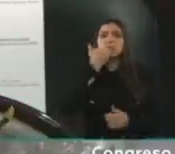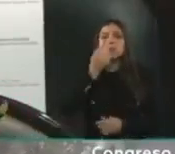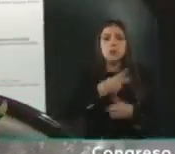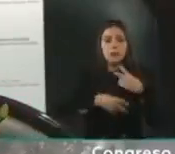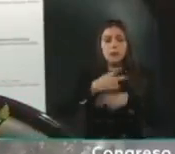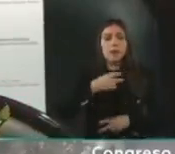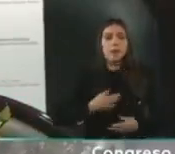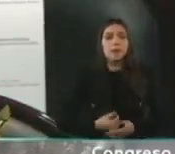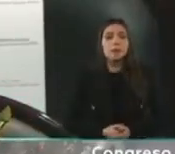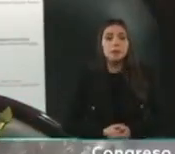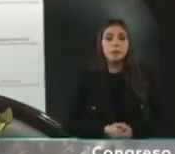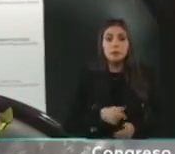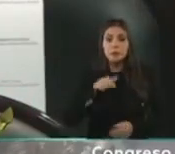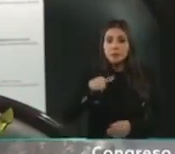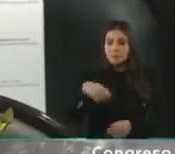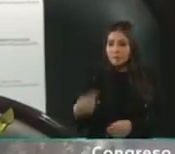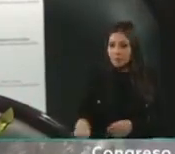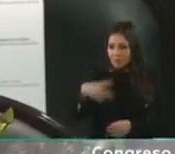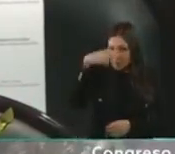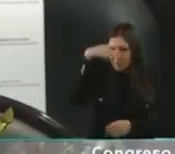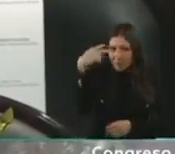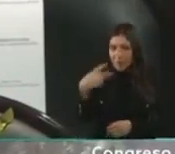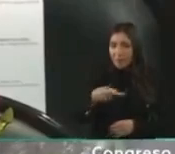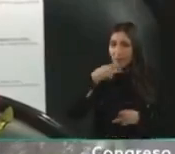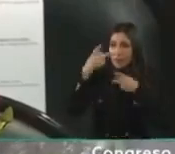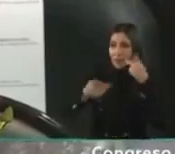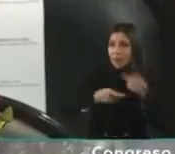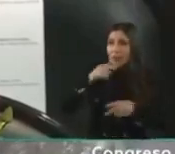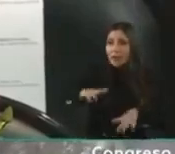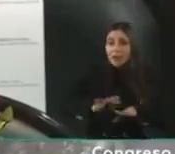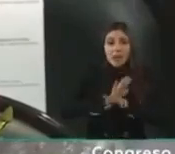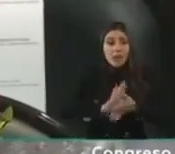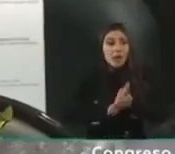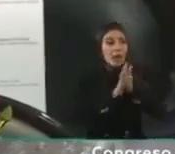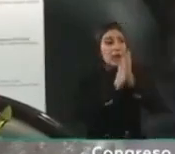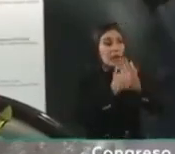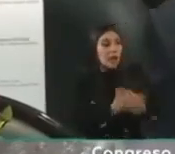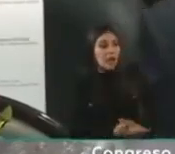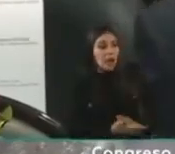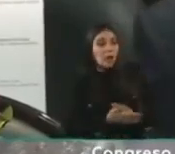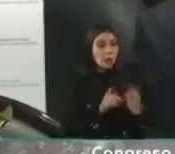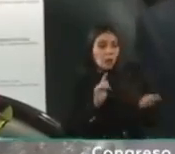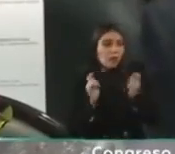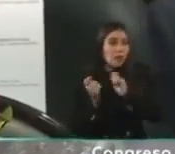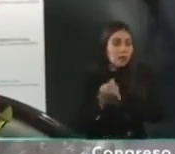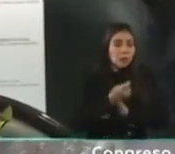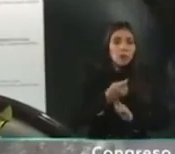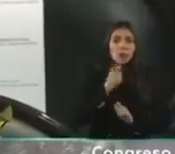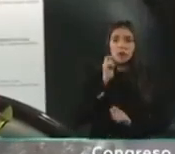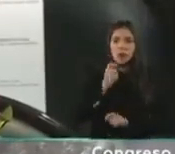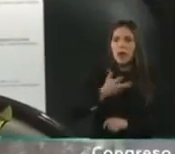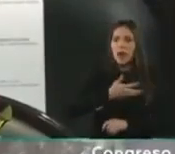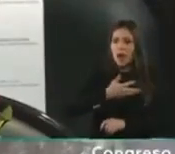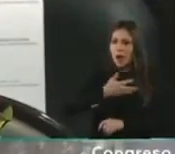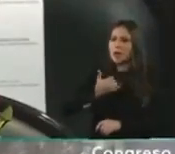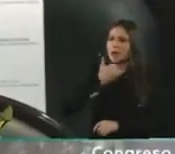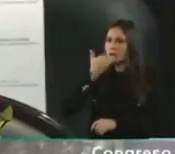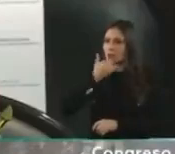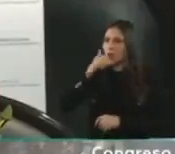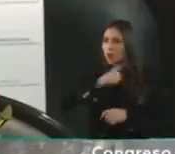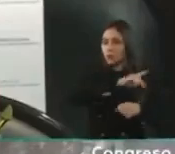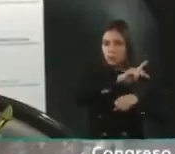del país ha tenido grandes equivocaciones y hay que corregirlas. La política exterior tiene que ser revisada.